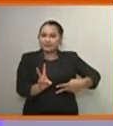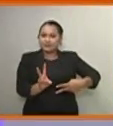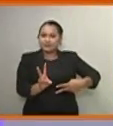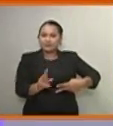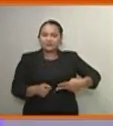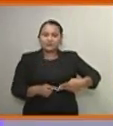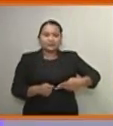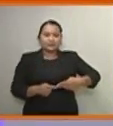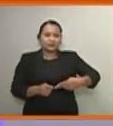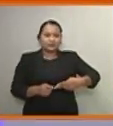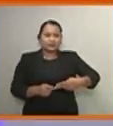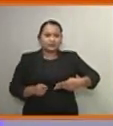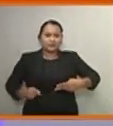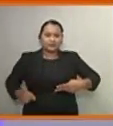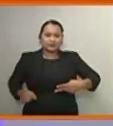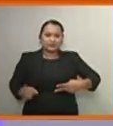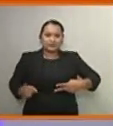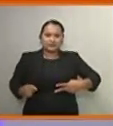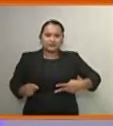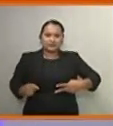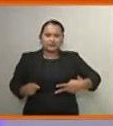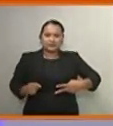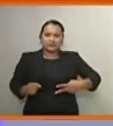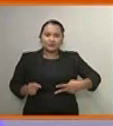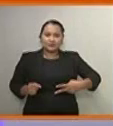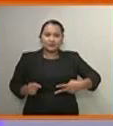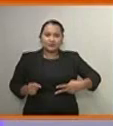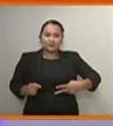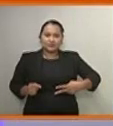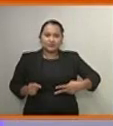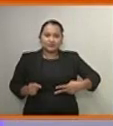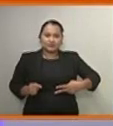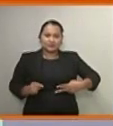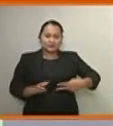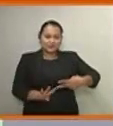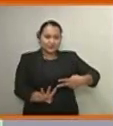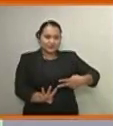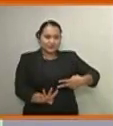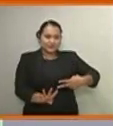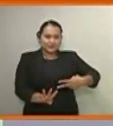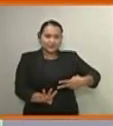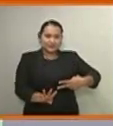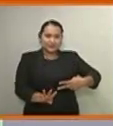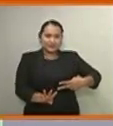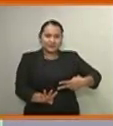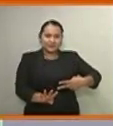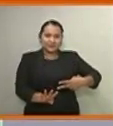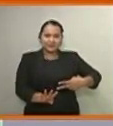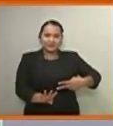87. Su número con su primer dígito. Y este es el 4, segundo dígito.